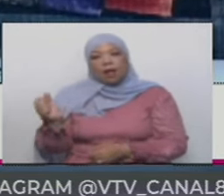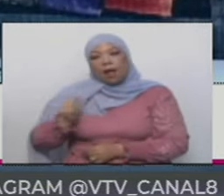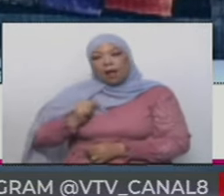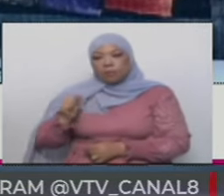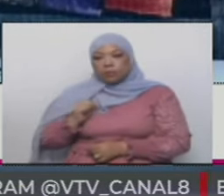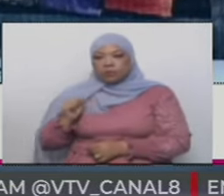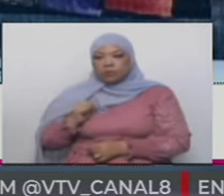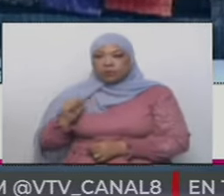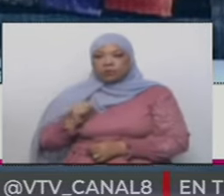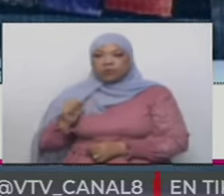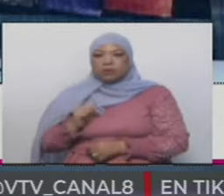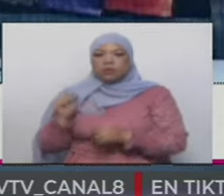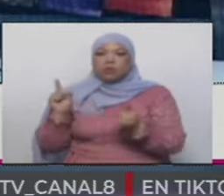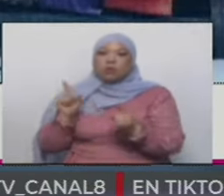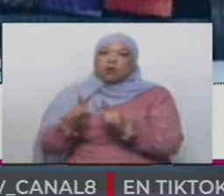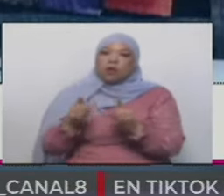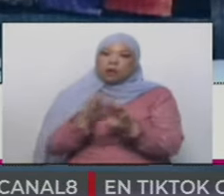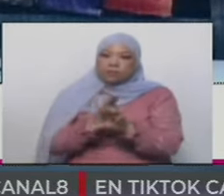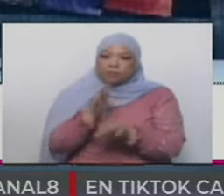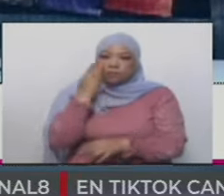ahora la prórroga, Salvador.